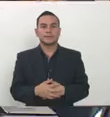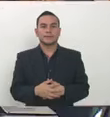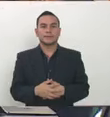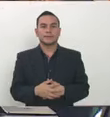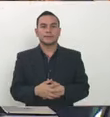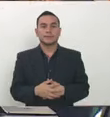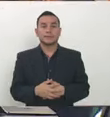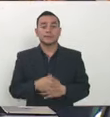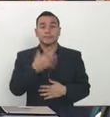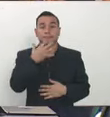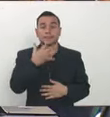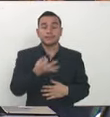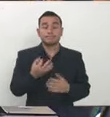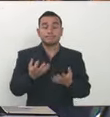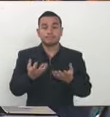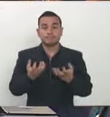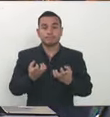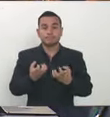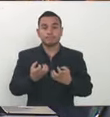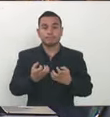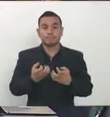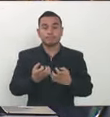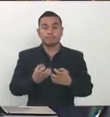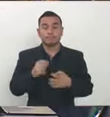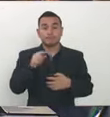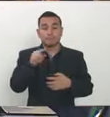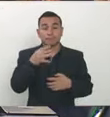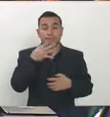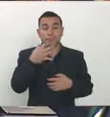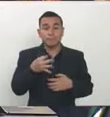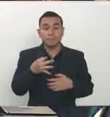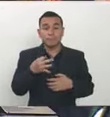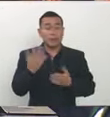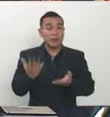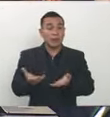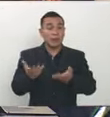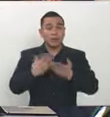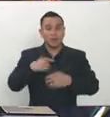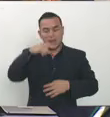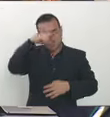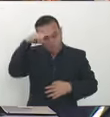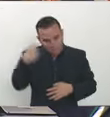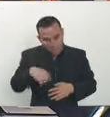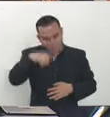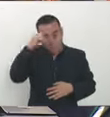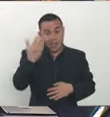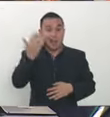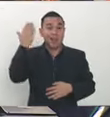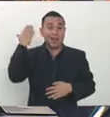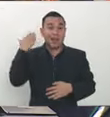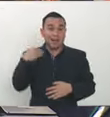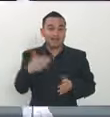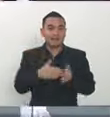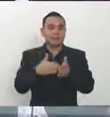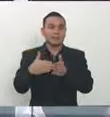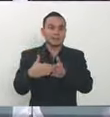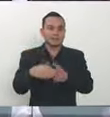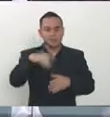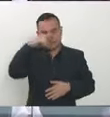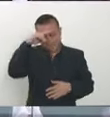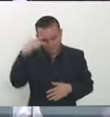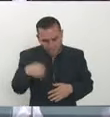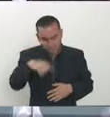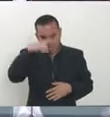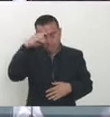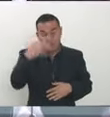Yo también quiero pedirle, usted ha sido increíble con nosotros, ha estado trabajando desde el día uno, desde antes del día uno, cuando esto